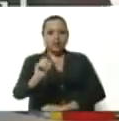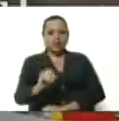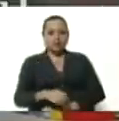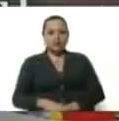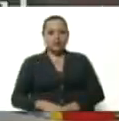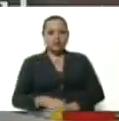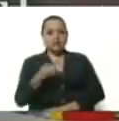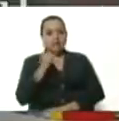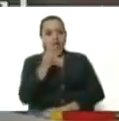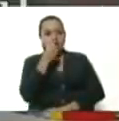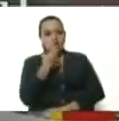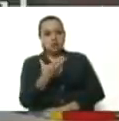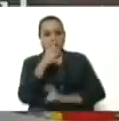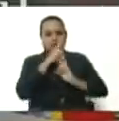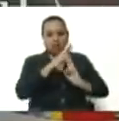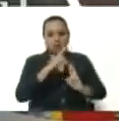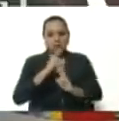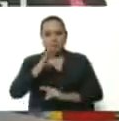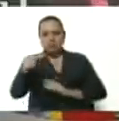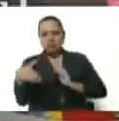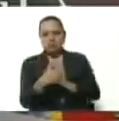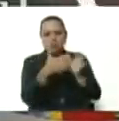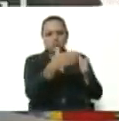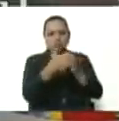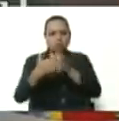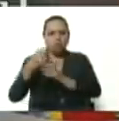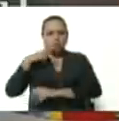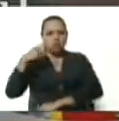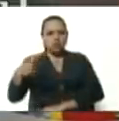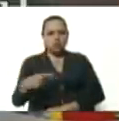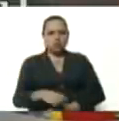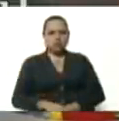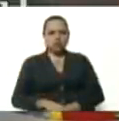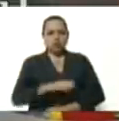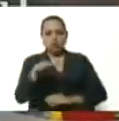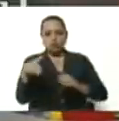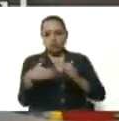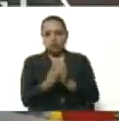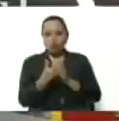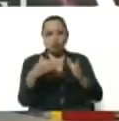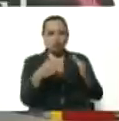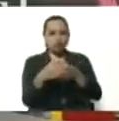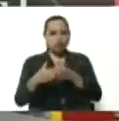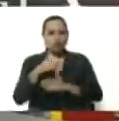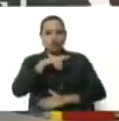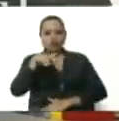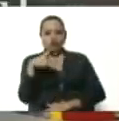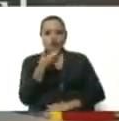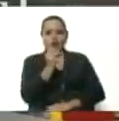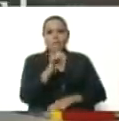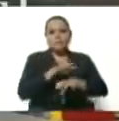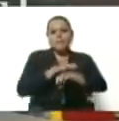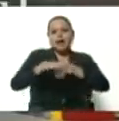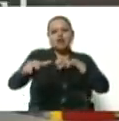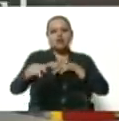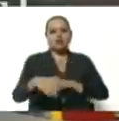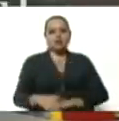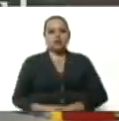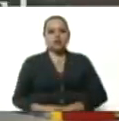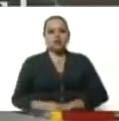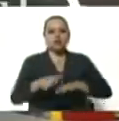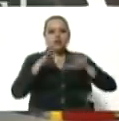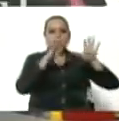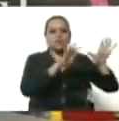buen resultado para todos los sectores políticos, para todos los sectores. Nosotros tuvimos la mayoría,